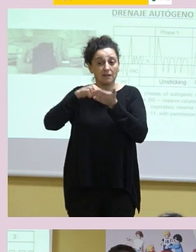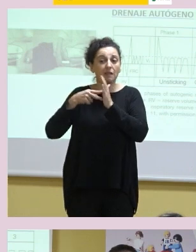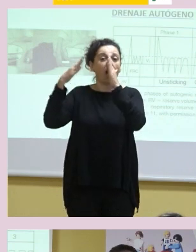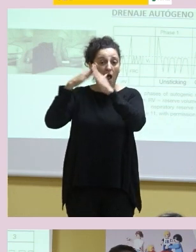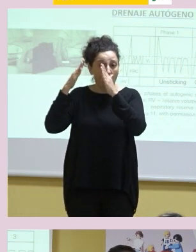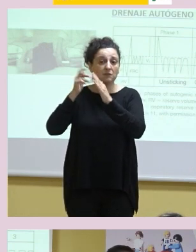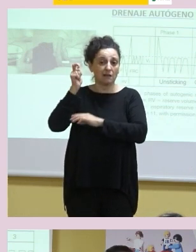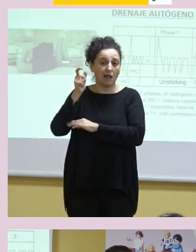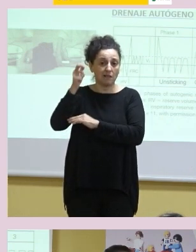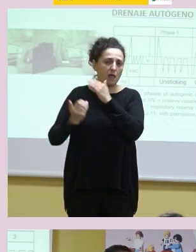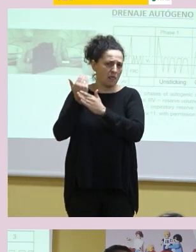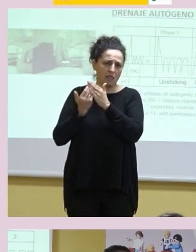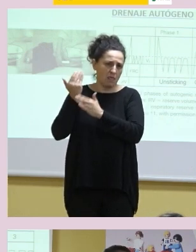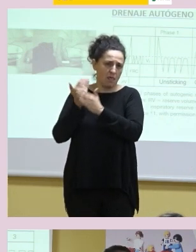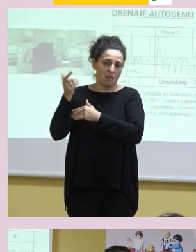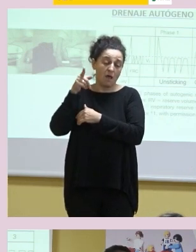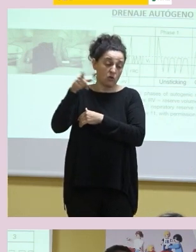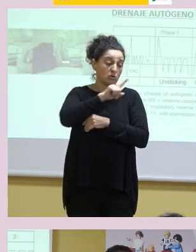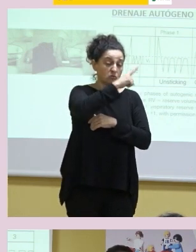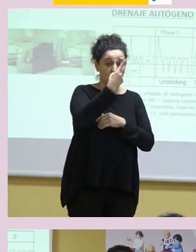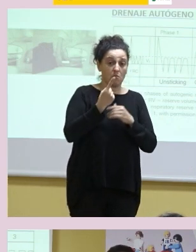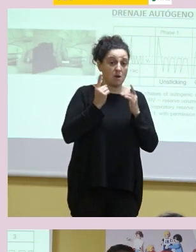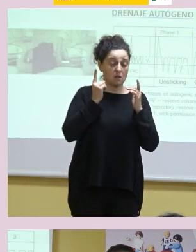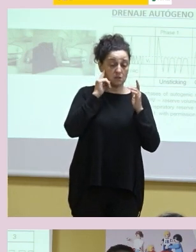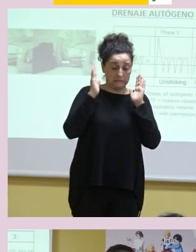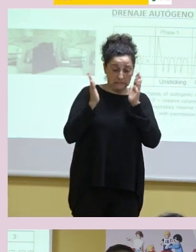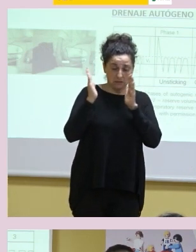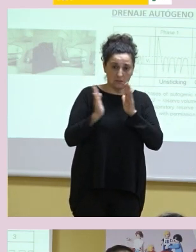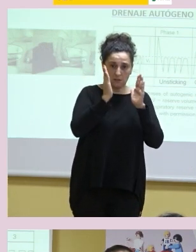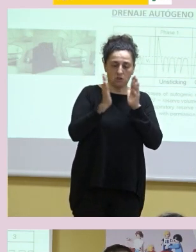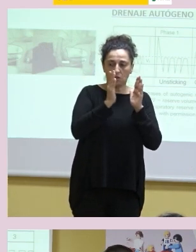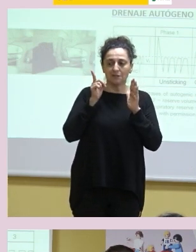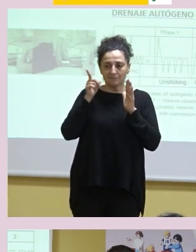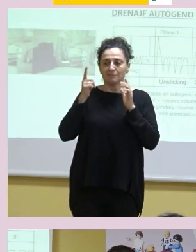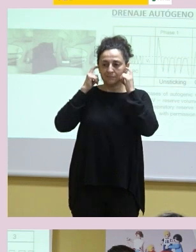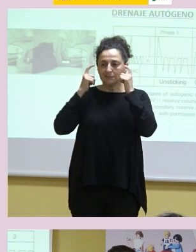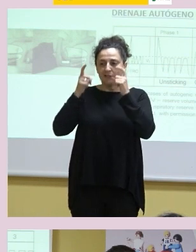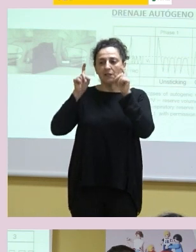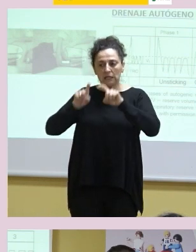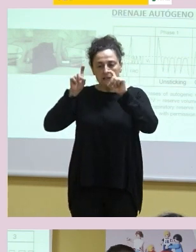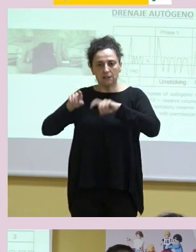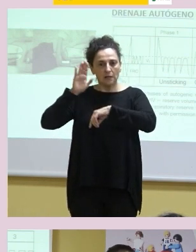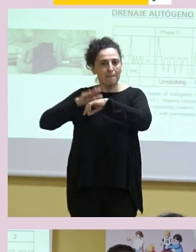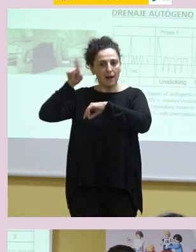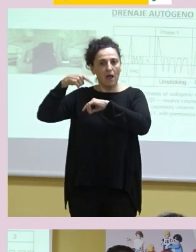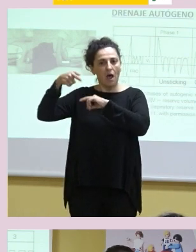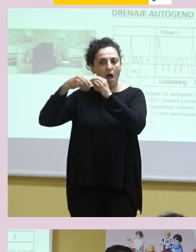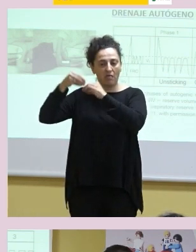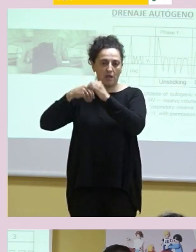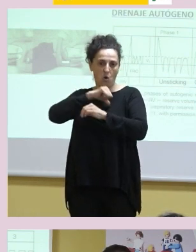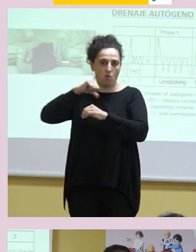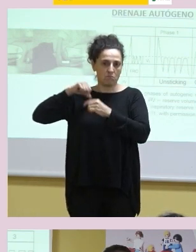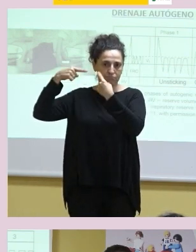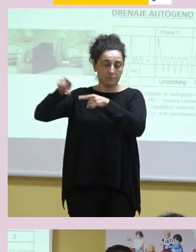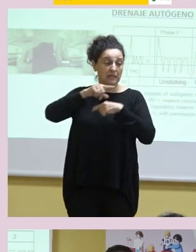las primeras sesiones siempre se dedican mucho a que el paciente sea capaz de hacerlo y la familia capaz de ayudar o